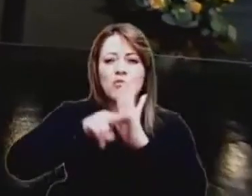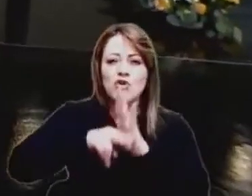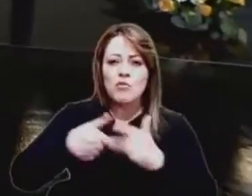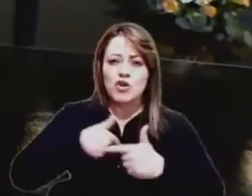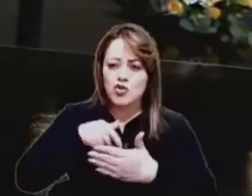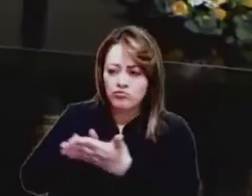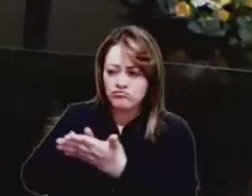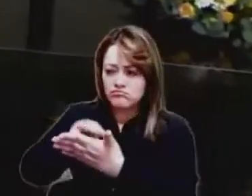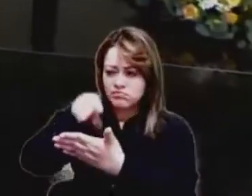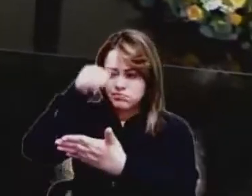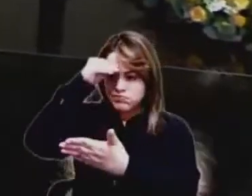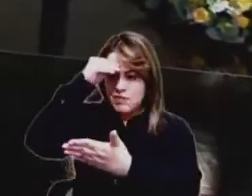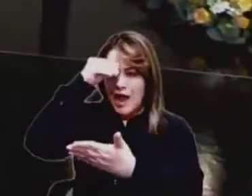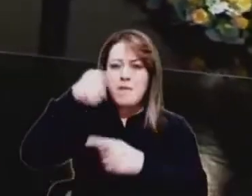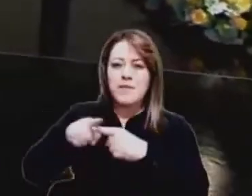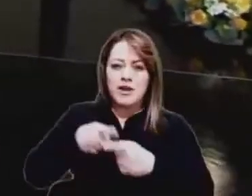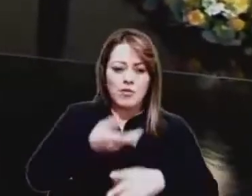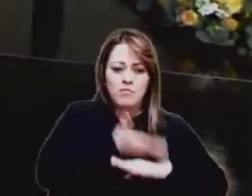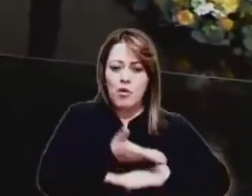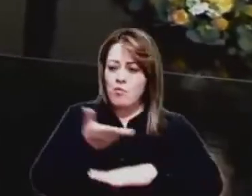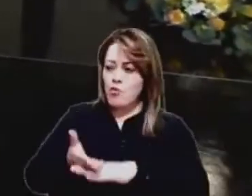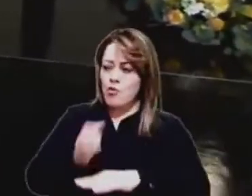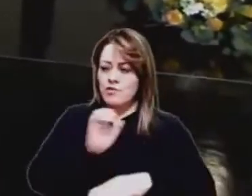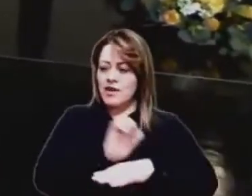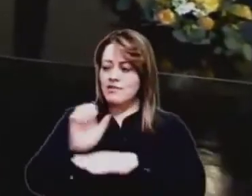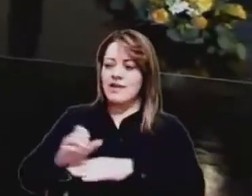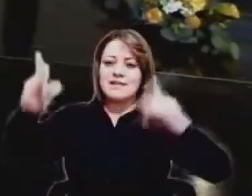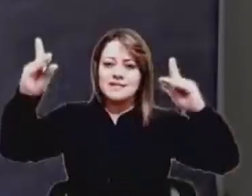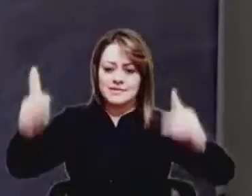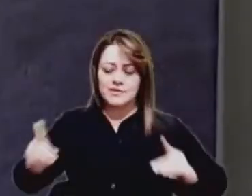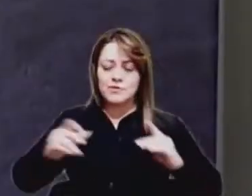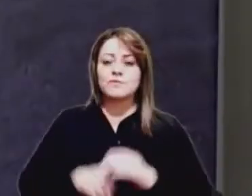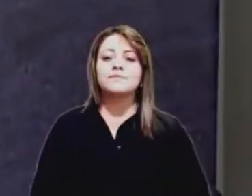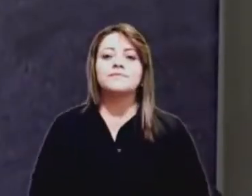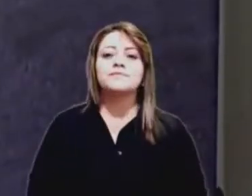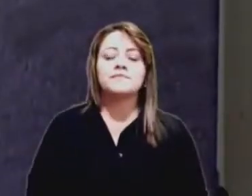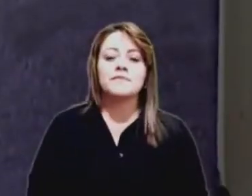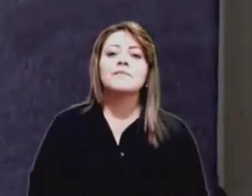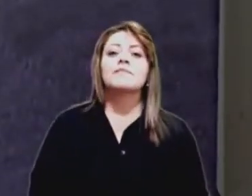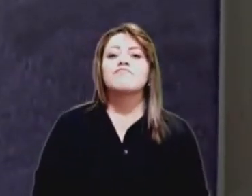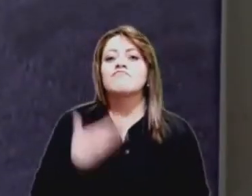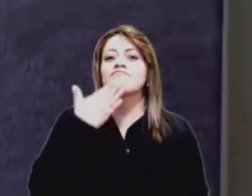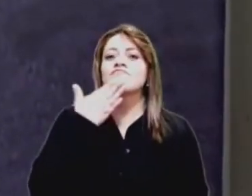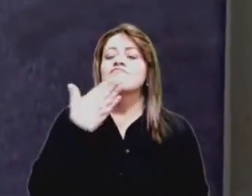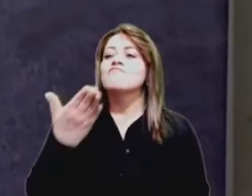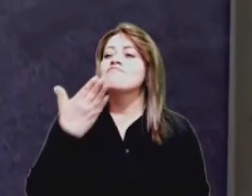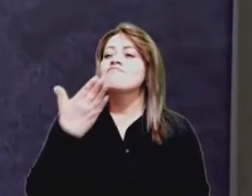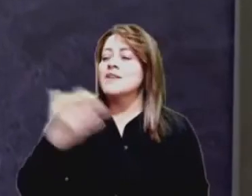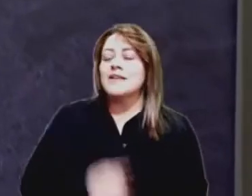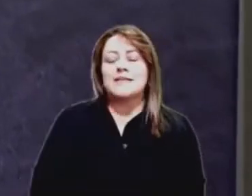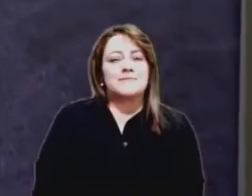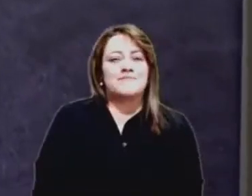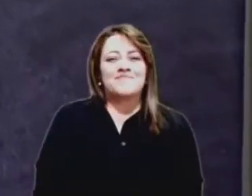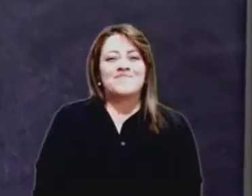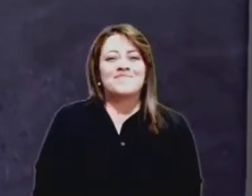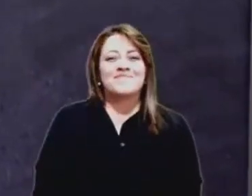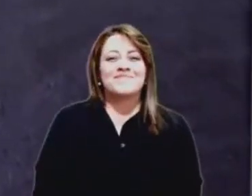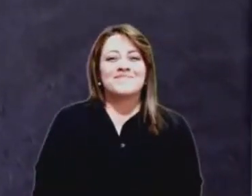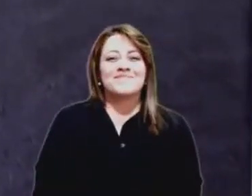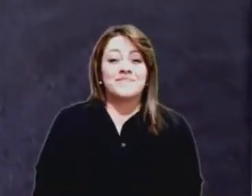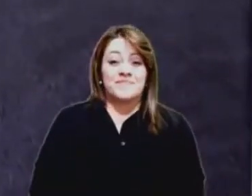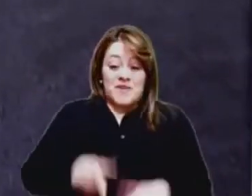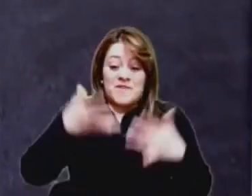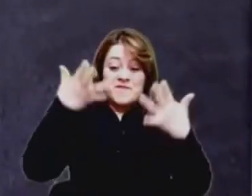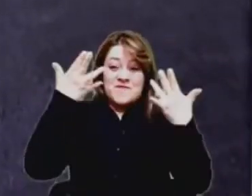doctor césar augusto méndez muchísimas gracias también por acompañarnos hasta aquí esta primera jornada de nuestro vigésimo